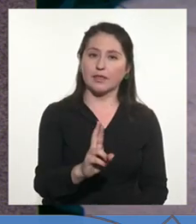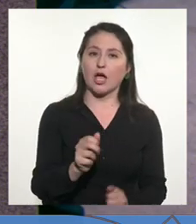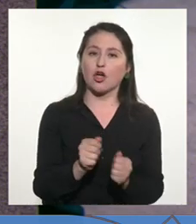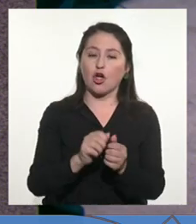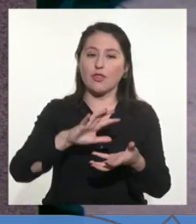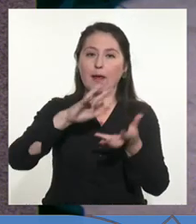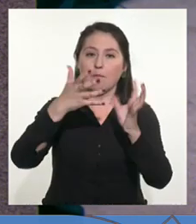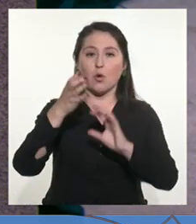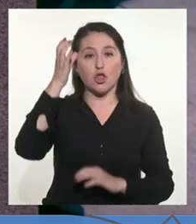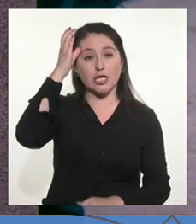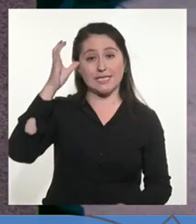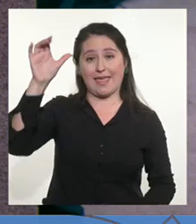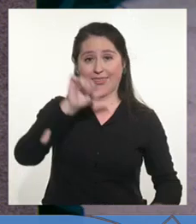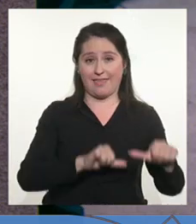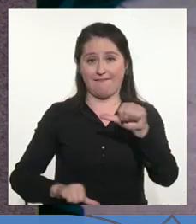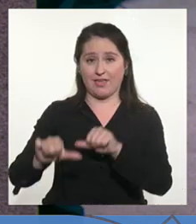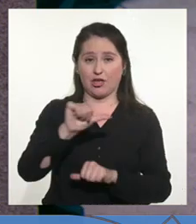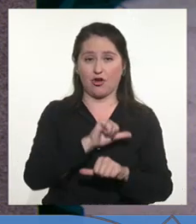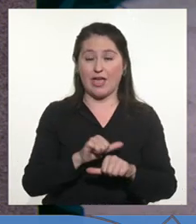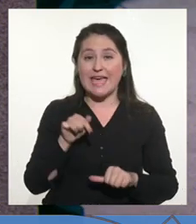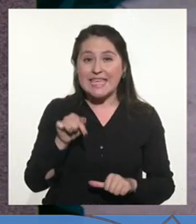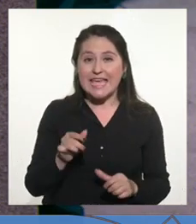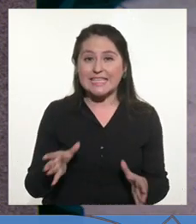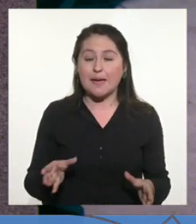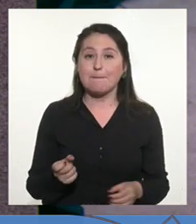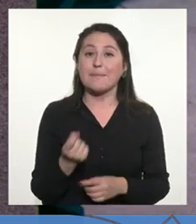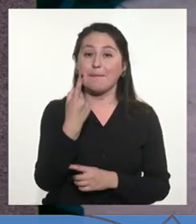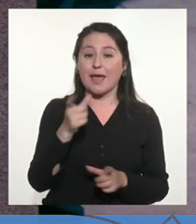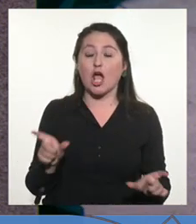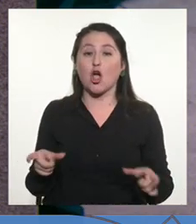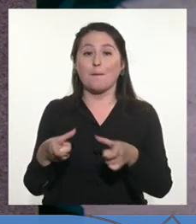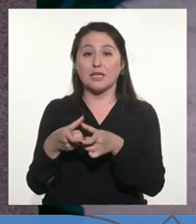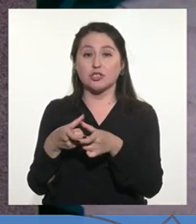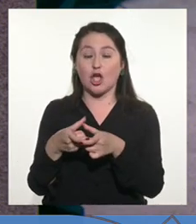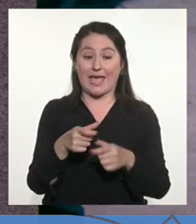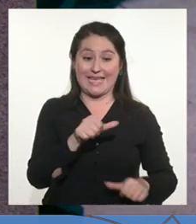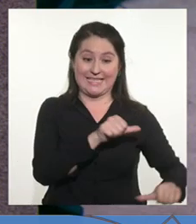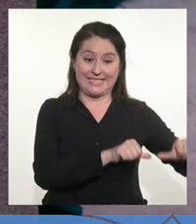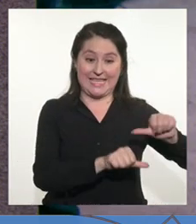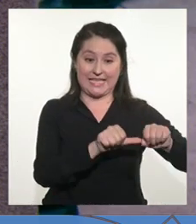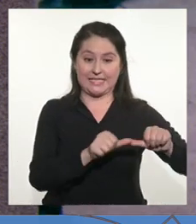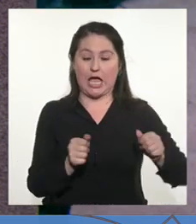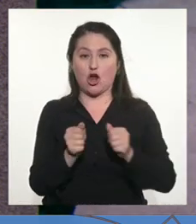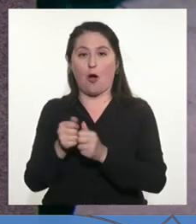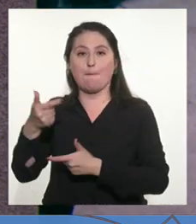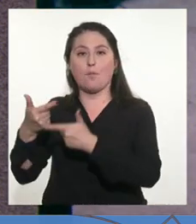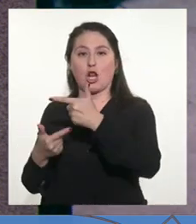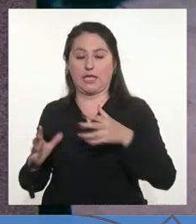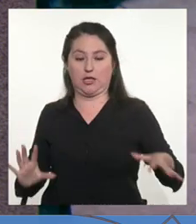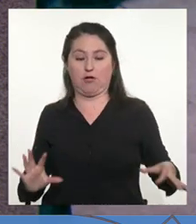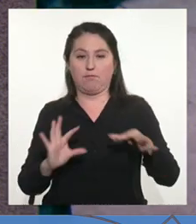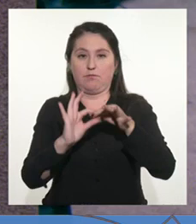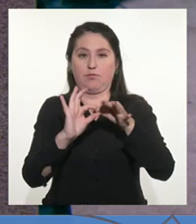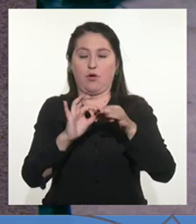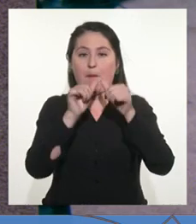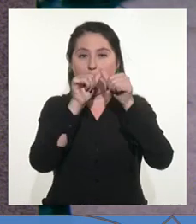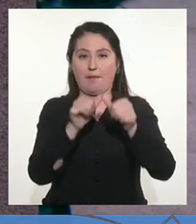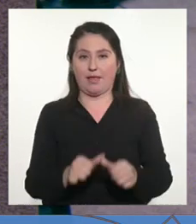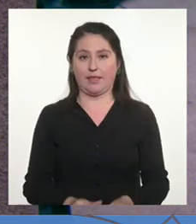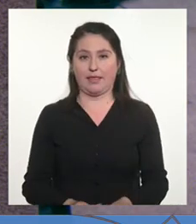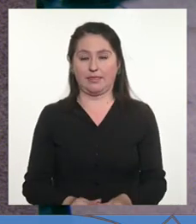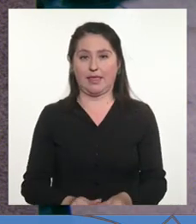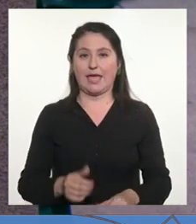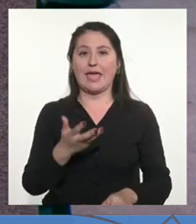mundo científico y esta vez es la primera comisión en el mundo que une la ciencia con la política de forma permanente y donde hay